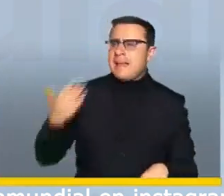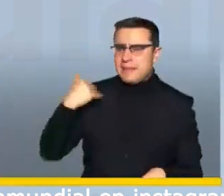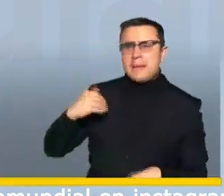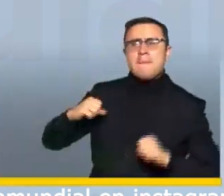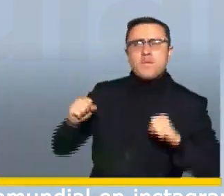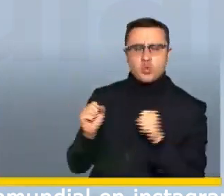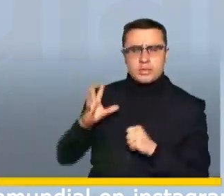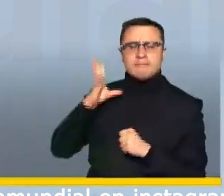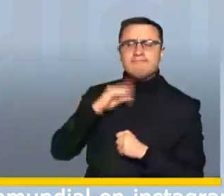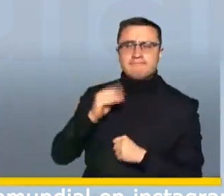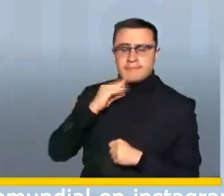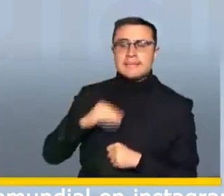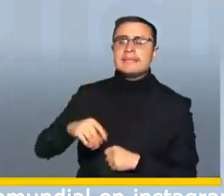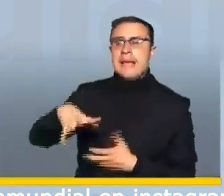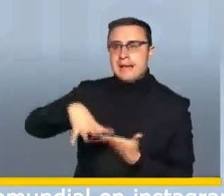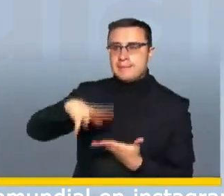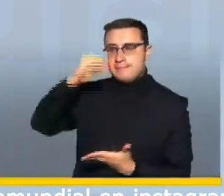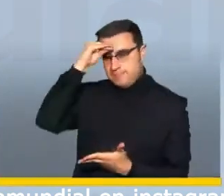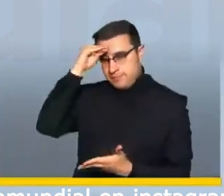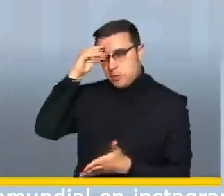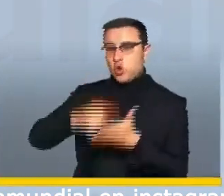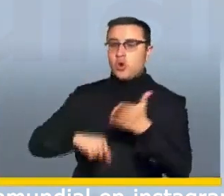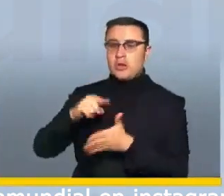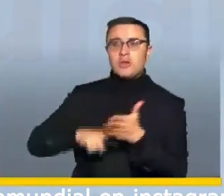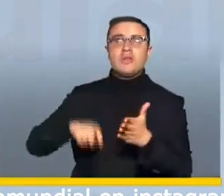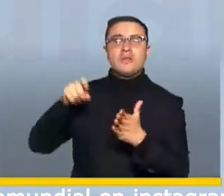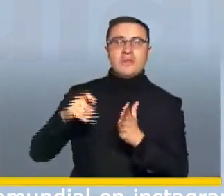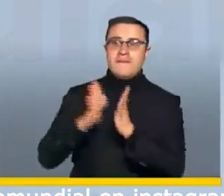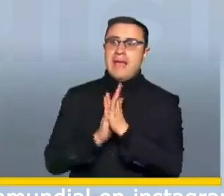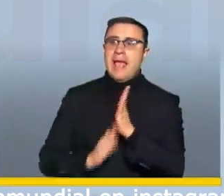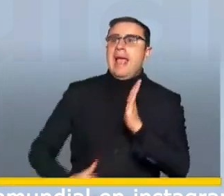que uno tiene que dejar los contratos con acta de inicio.